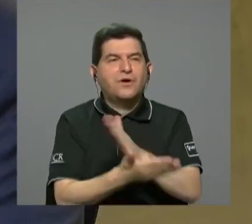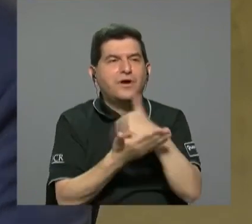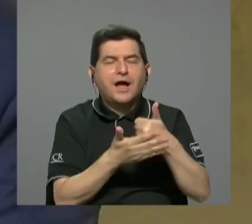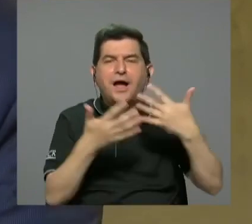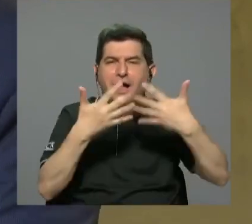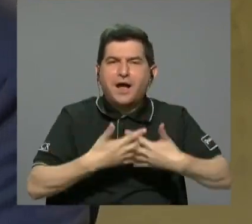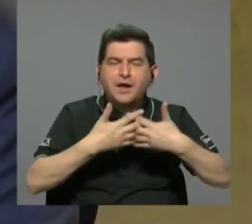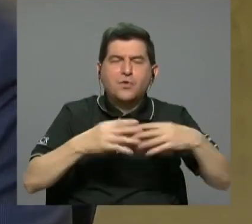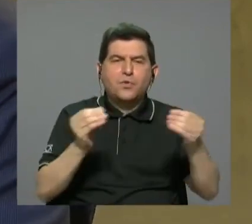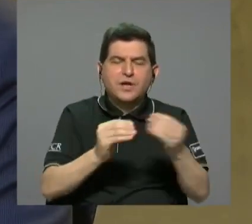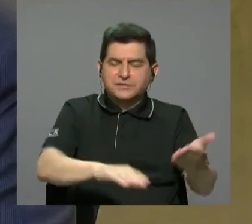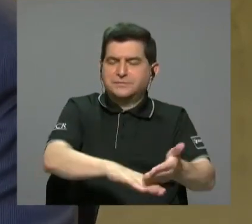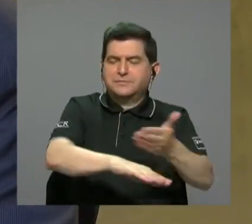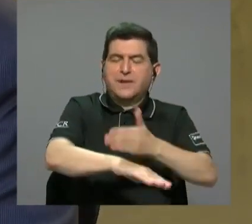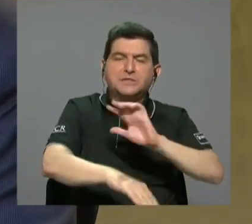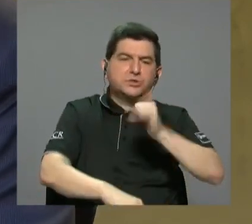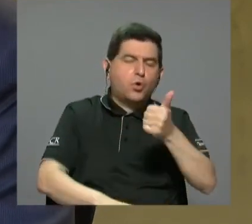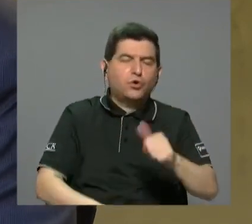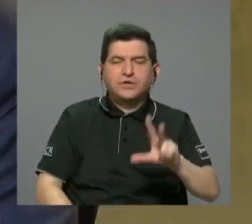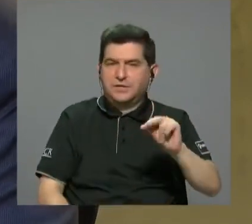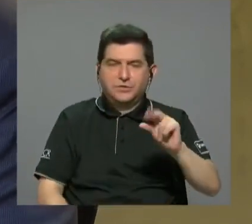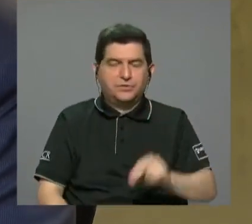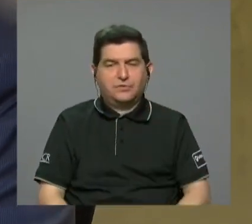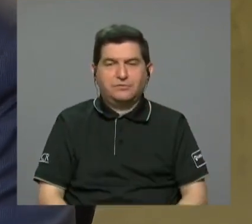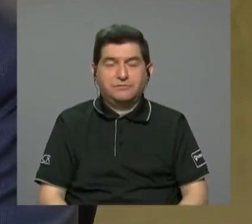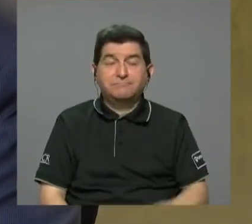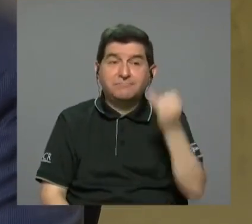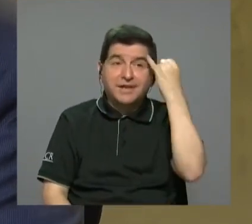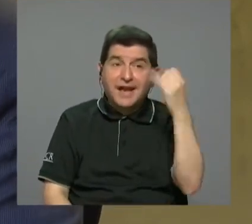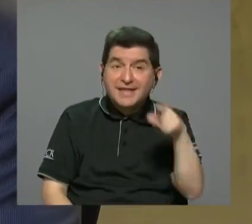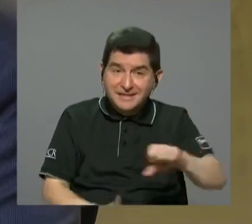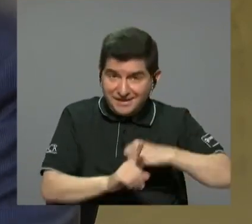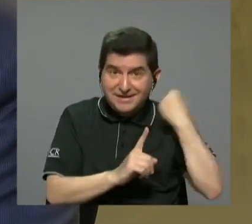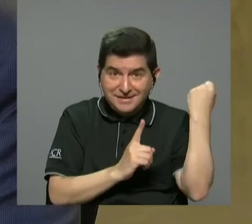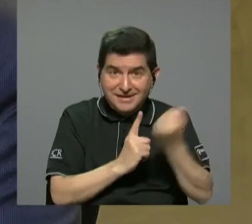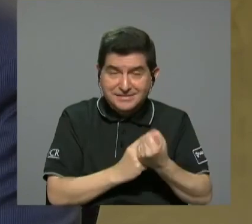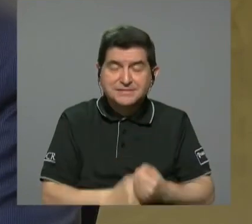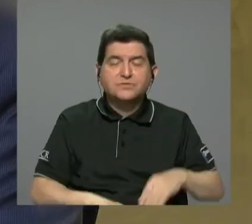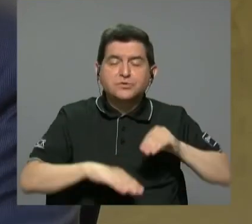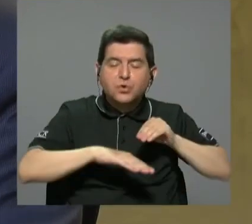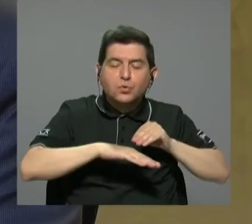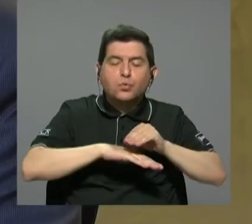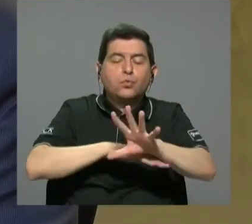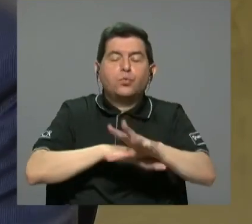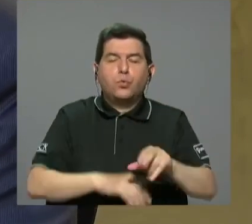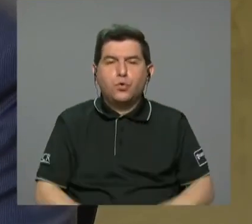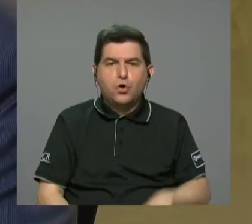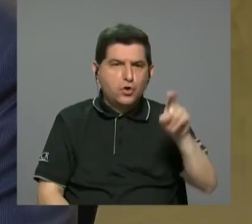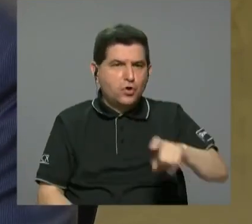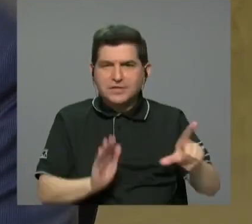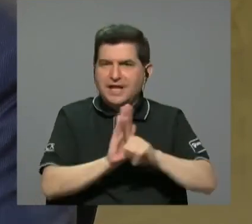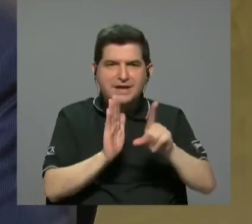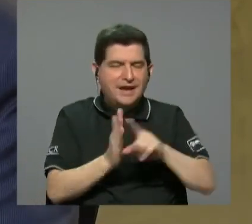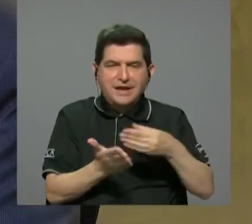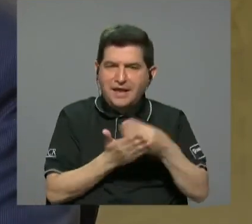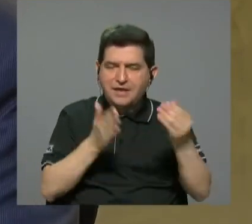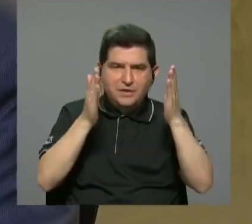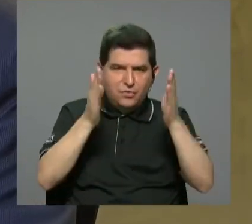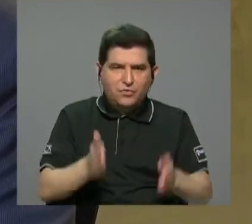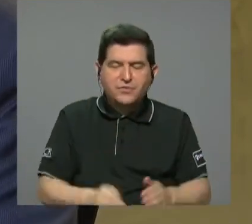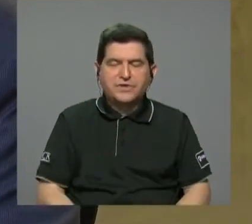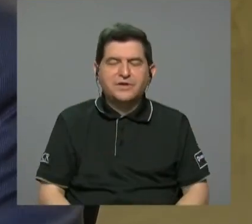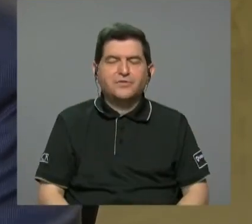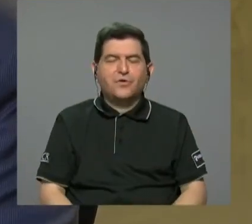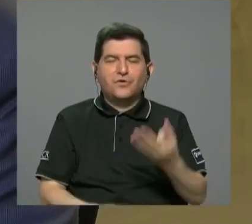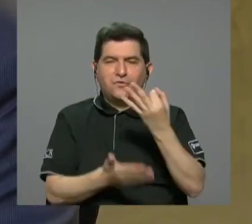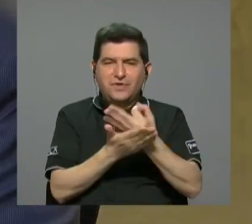compañías mucho más adelantadas que otras en eso, y pues la idea es que eso penetre. No necesitamos la ley de consumidor financiero en su GS